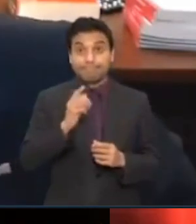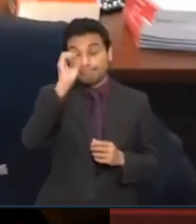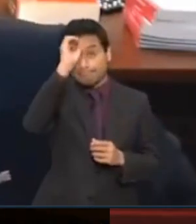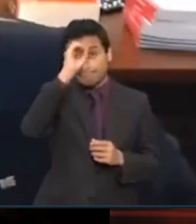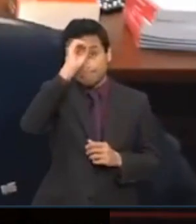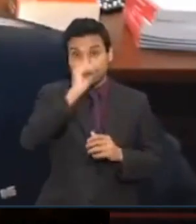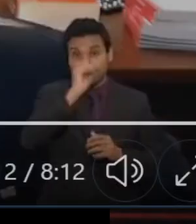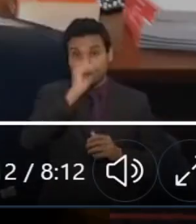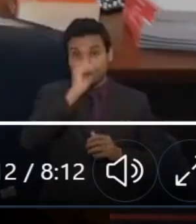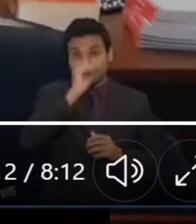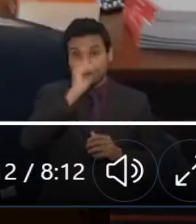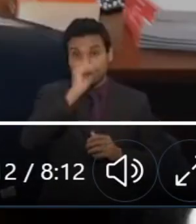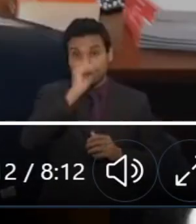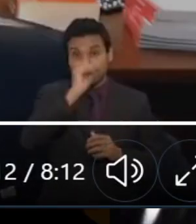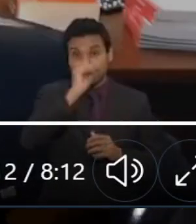primera ronda?